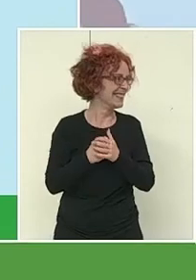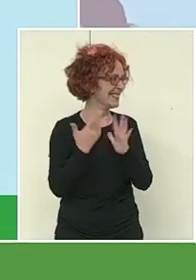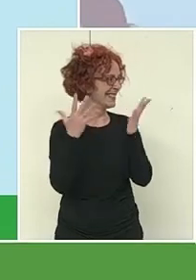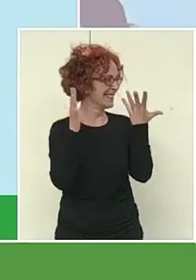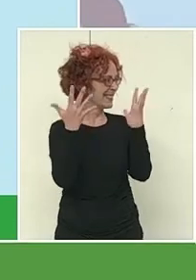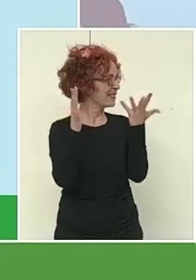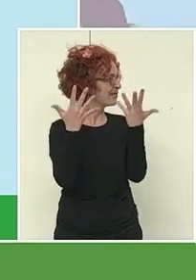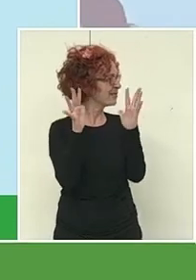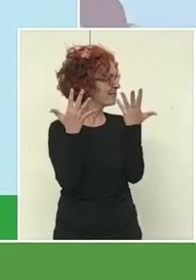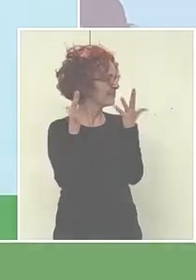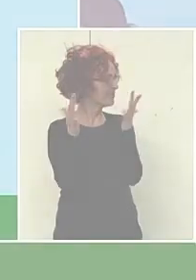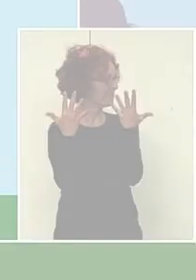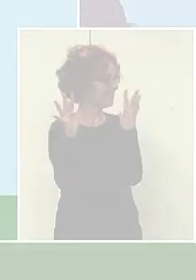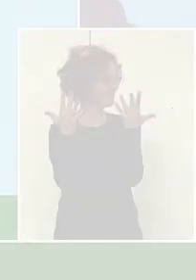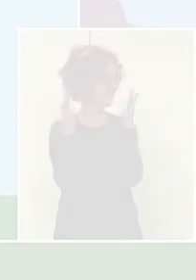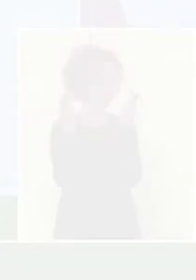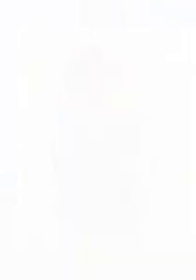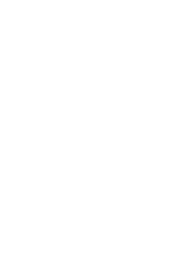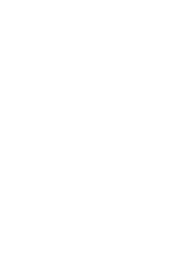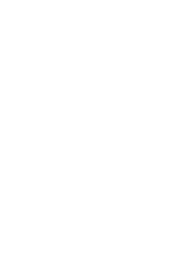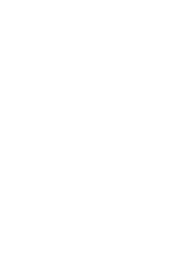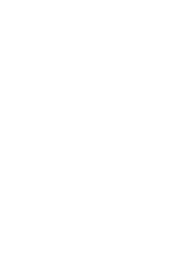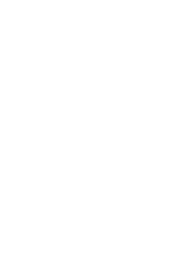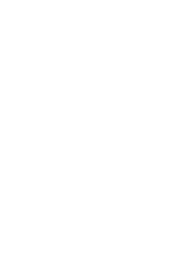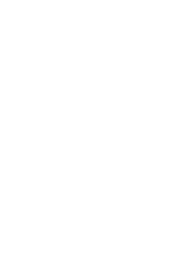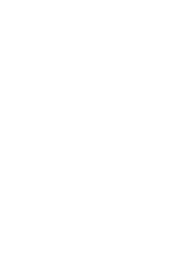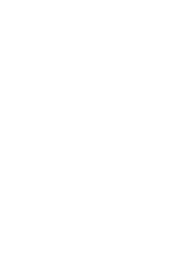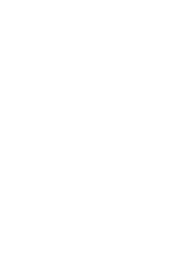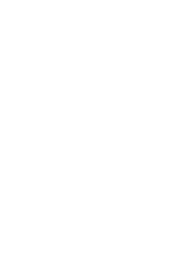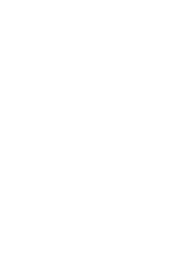Aplausos. Aplausos. Aplausos. Aplausos.